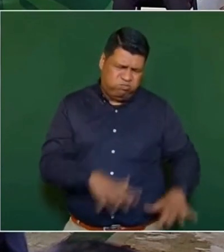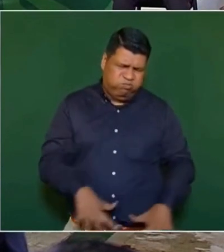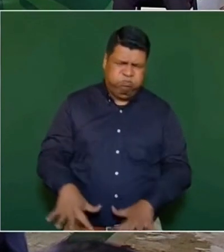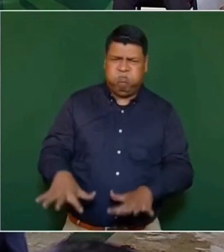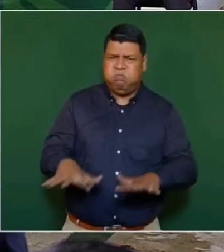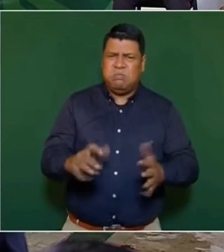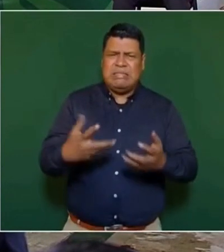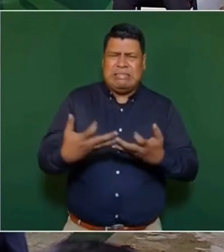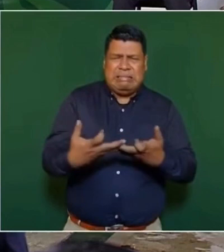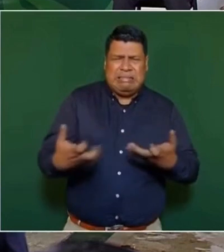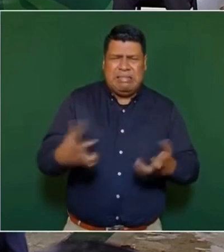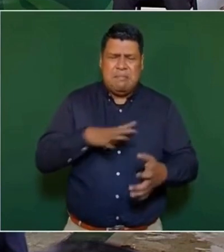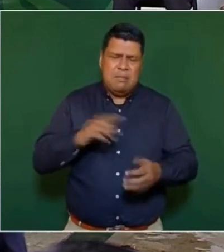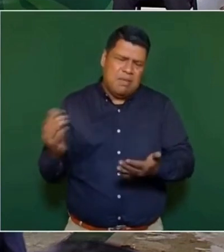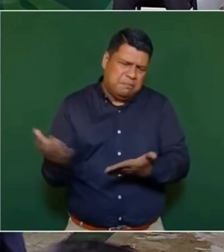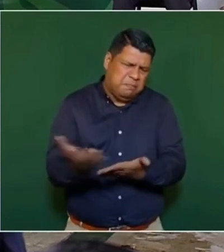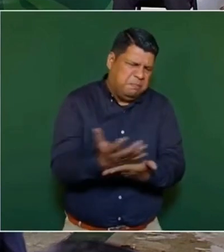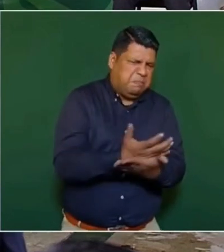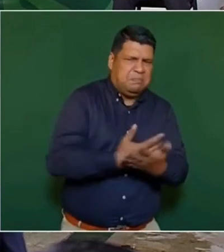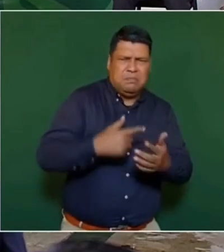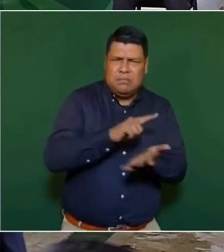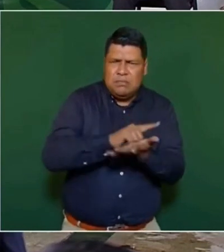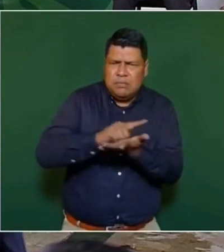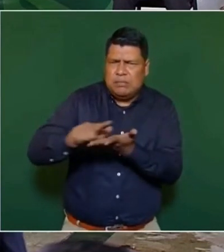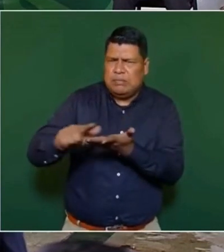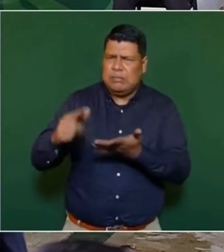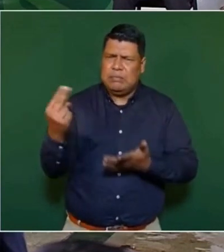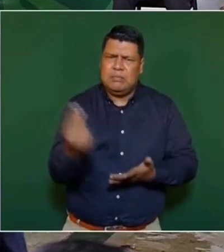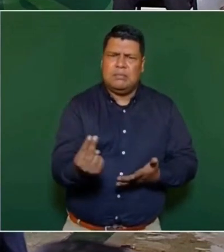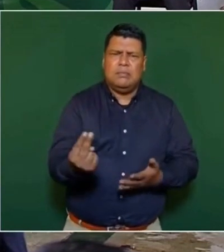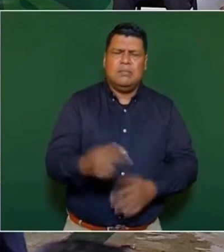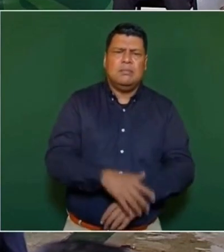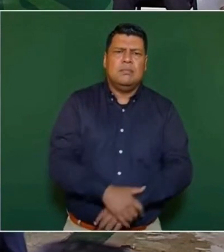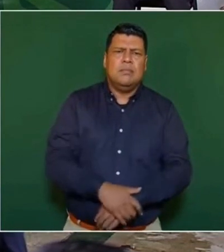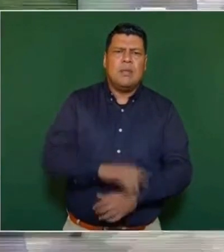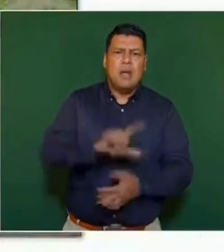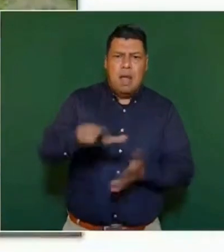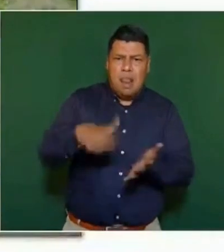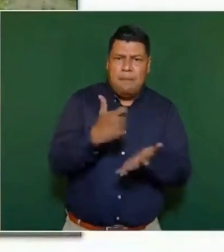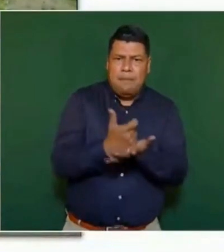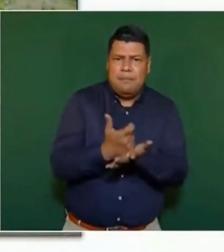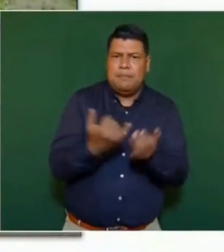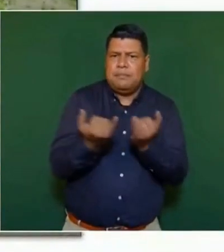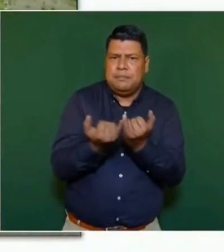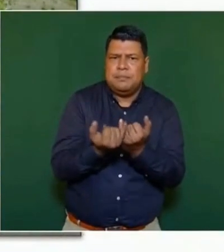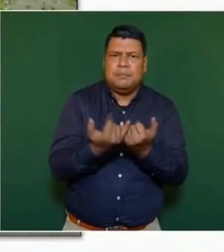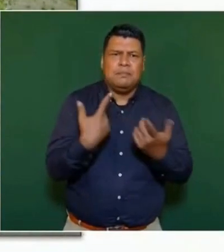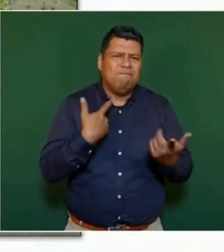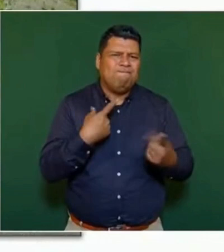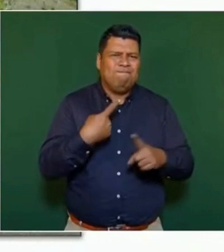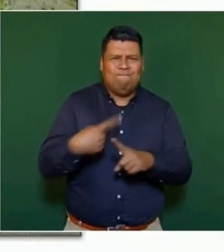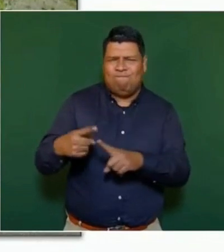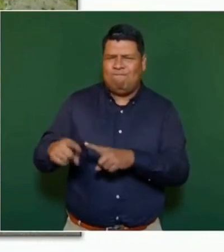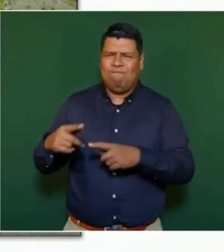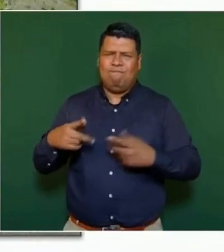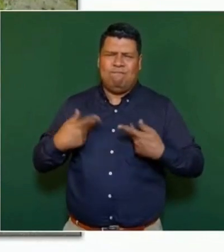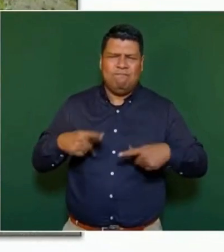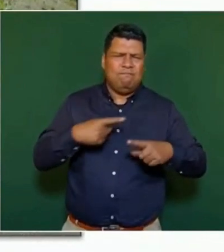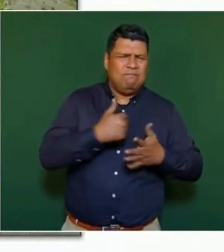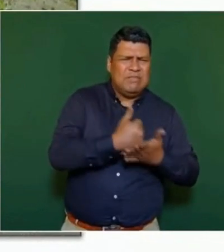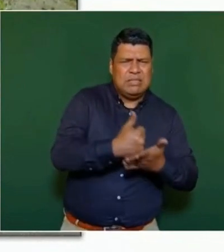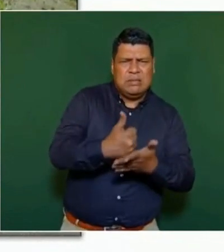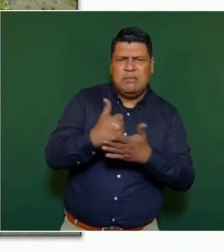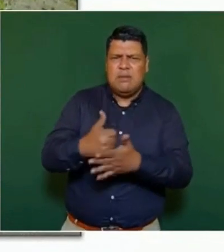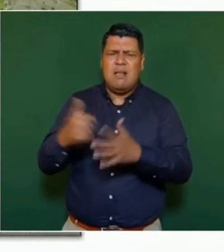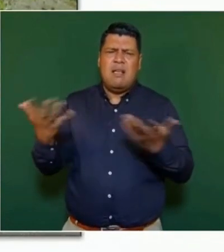afectadas. La que sigue, por favor. Aquí podemos ver en el municipio de Jalapa todo lo que se llevó a cabo con personal.